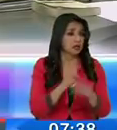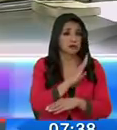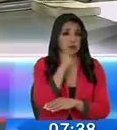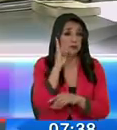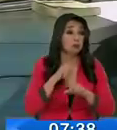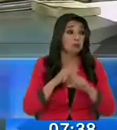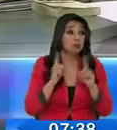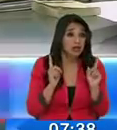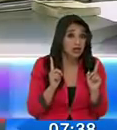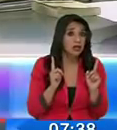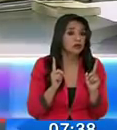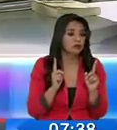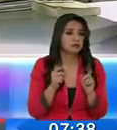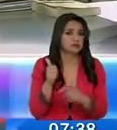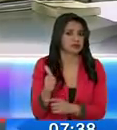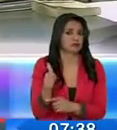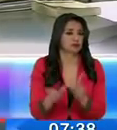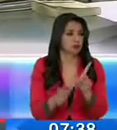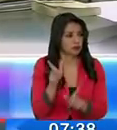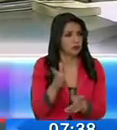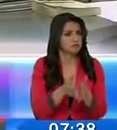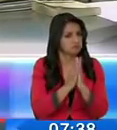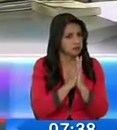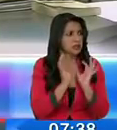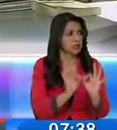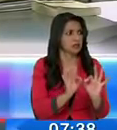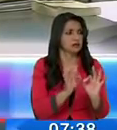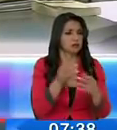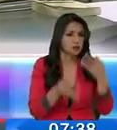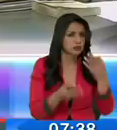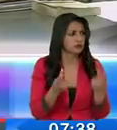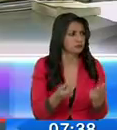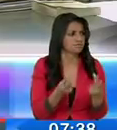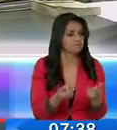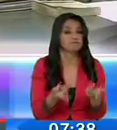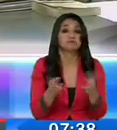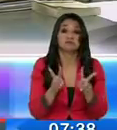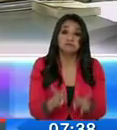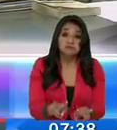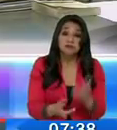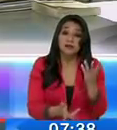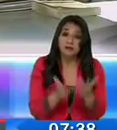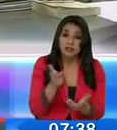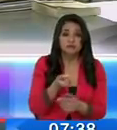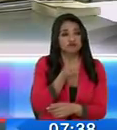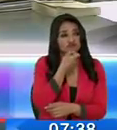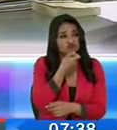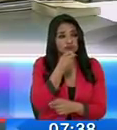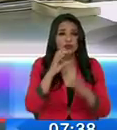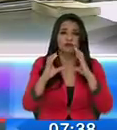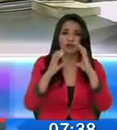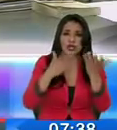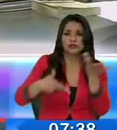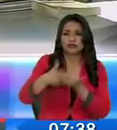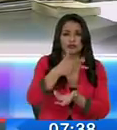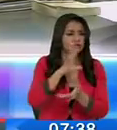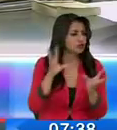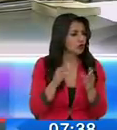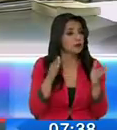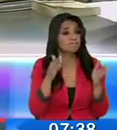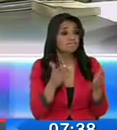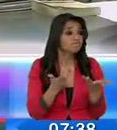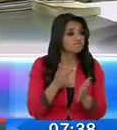que presión ciudadana, también el hecho de la posibilidad de que los medios, la opinión pública, estemos